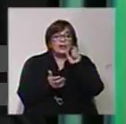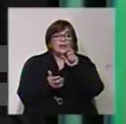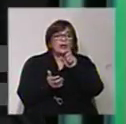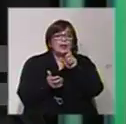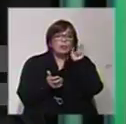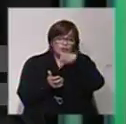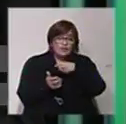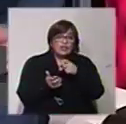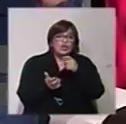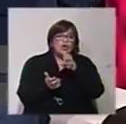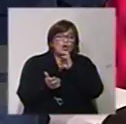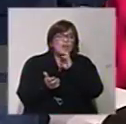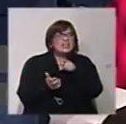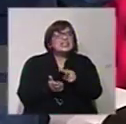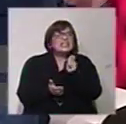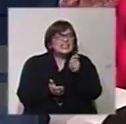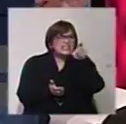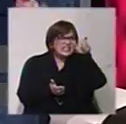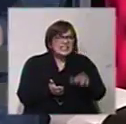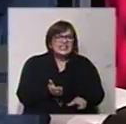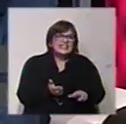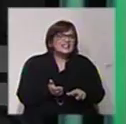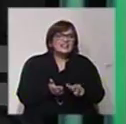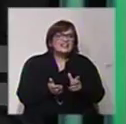regala el libro ese. En 10 segundos, ¿quién